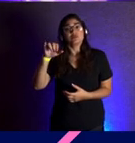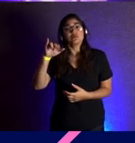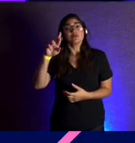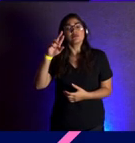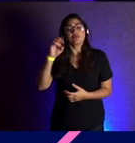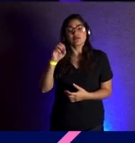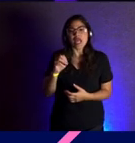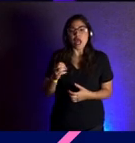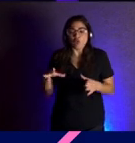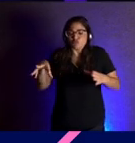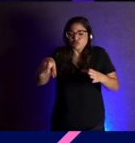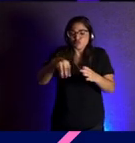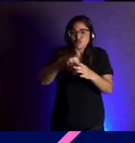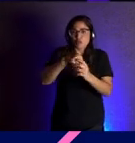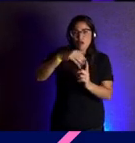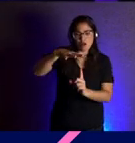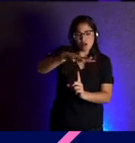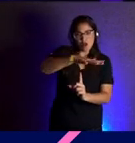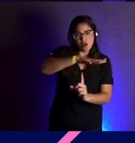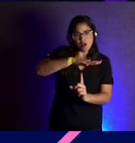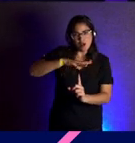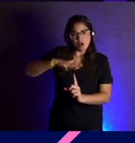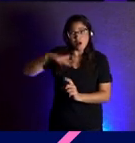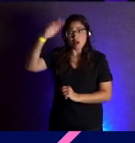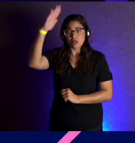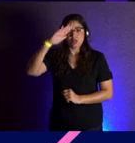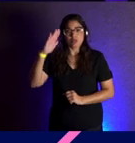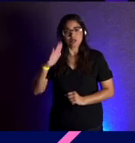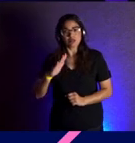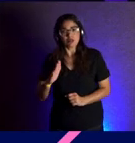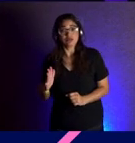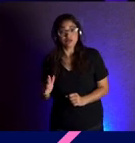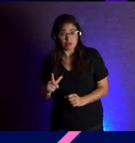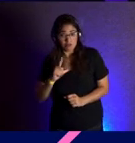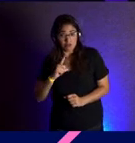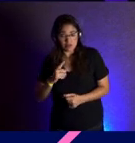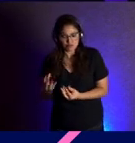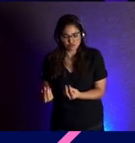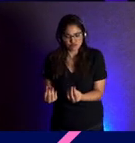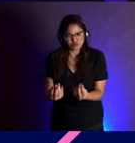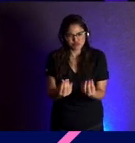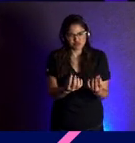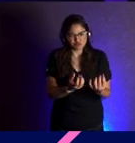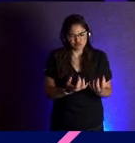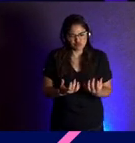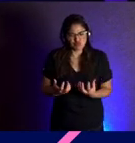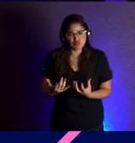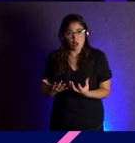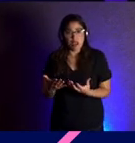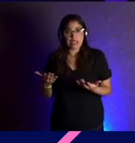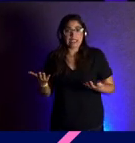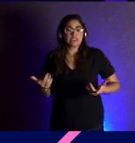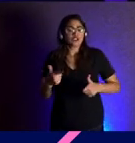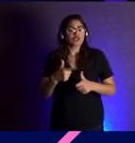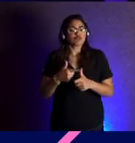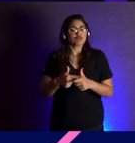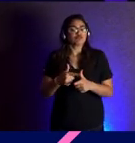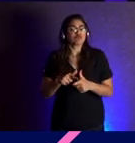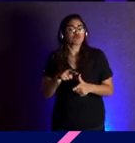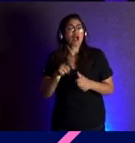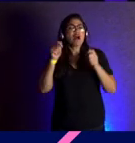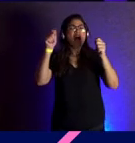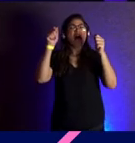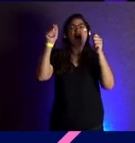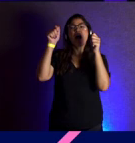porque obviamente hay más actividades humanas dentro de esta área, hay energía, ¿no? Entonces, buscando fuego, estos son los focos